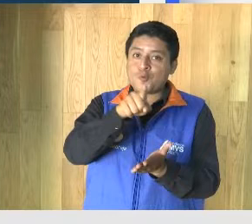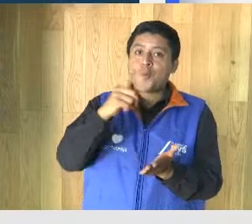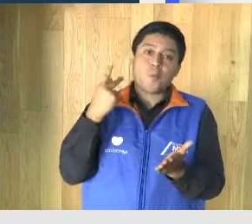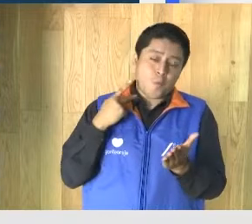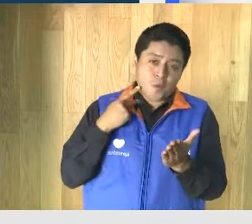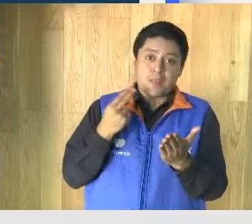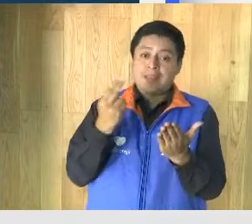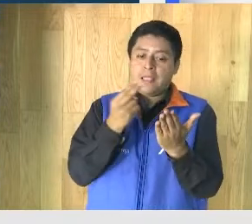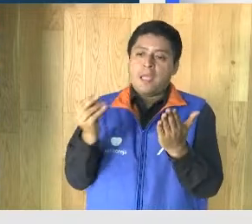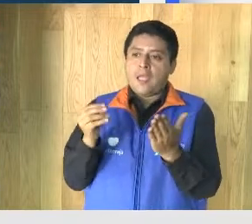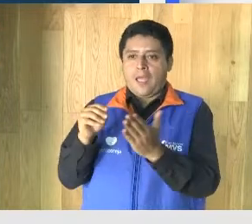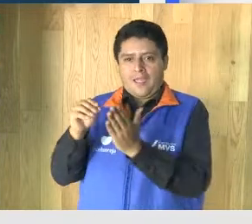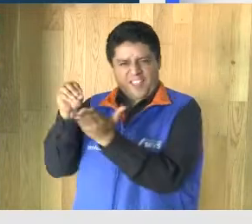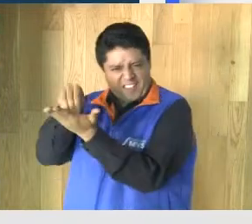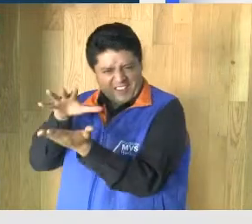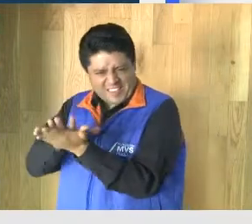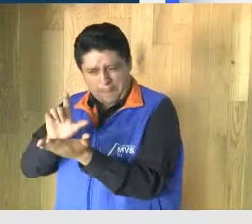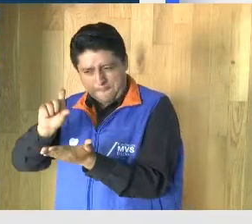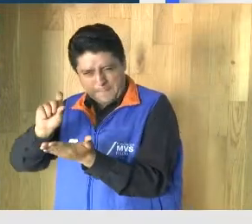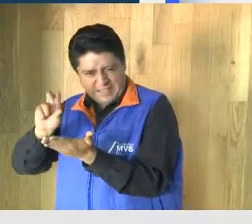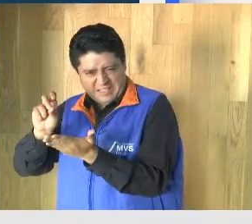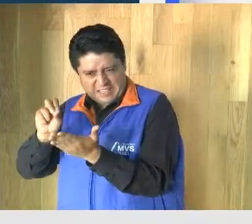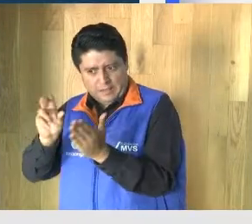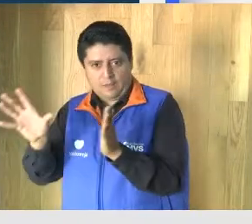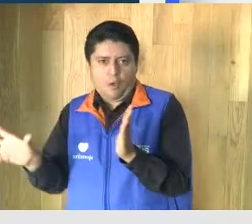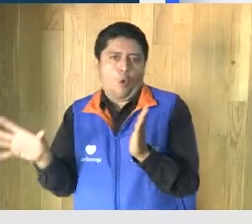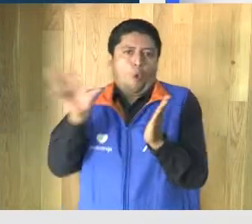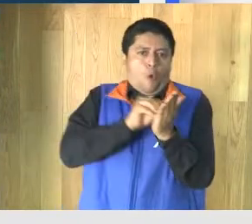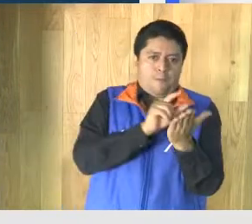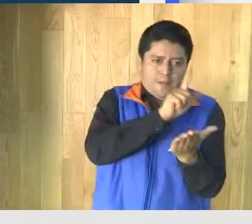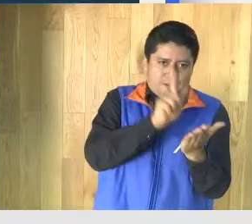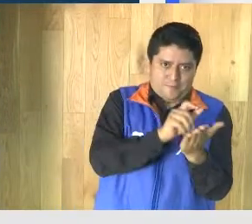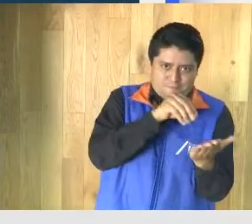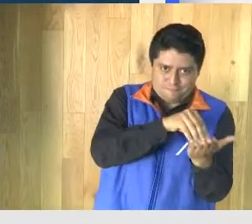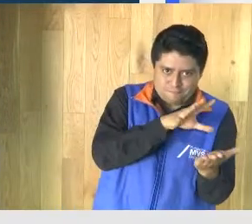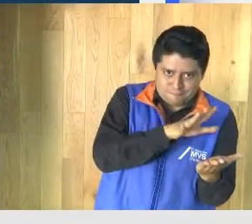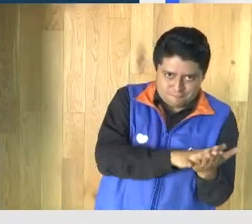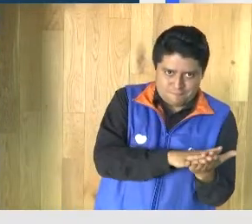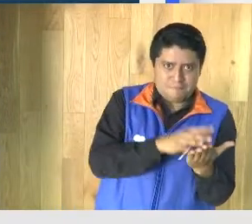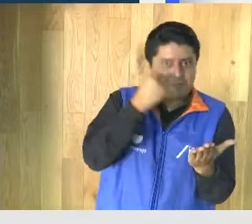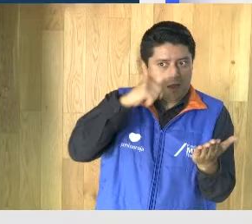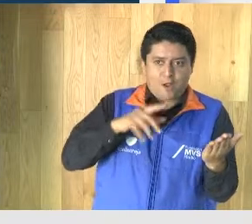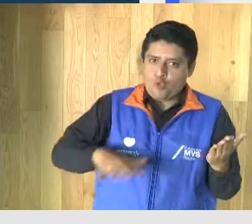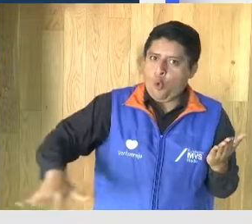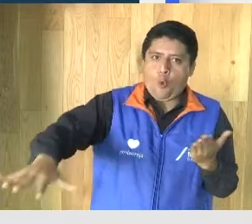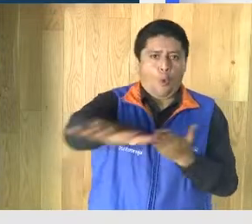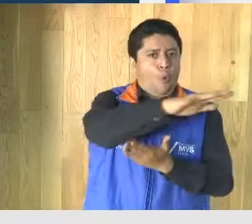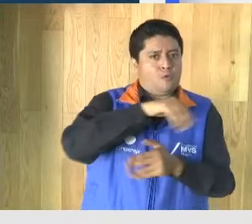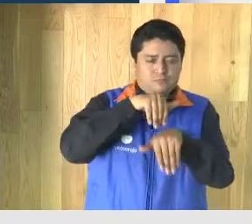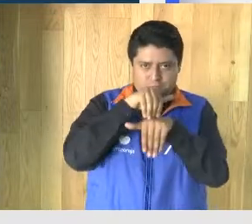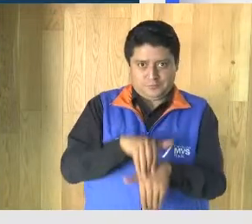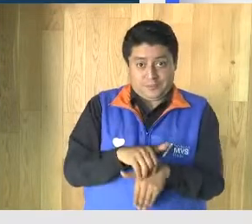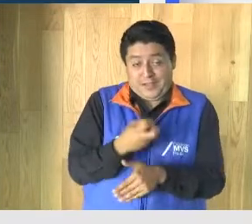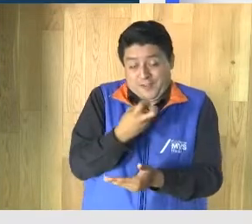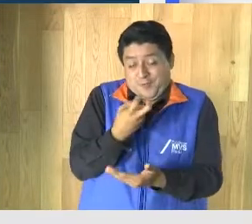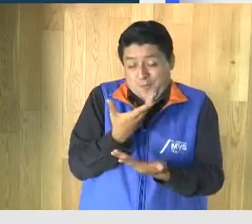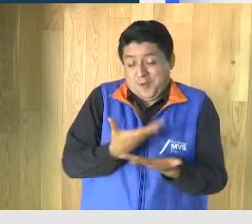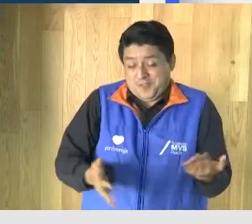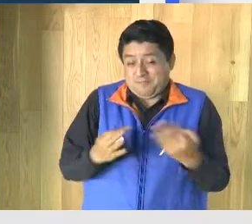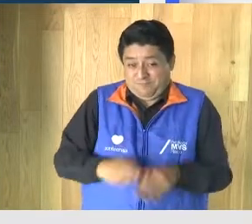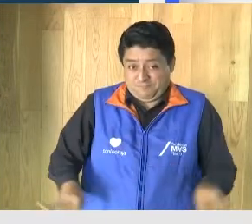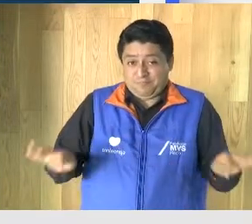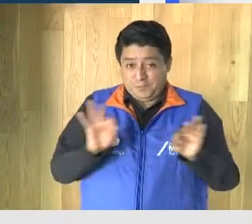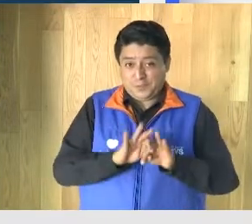visión de la Agenda 2030, ¿no?, sobre todo en esta década que es tan importante. Y esto